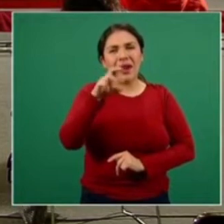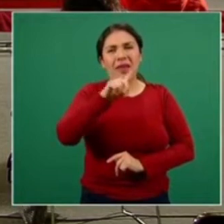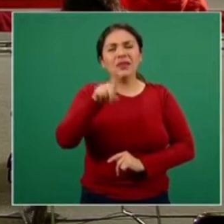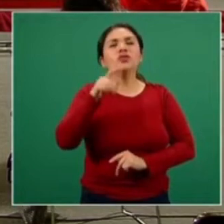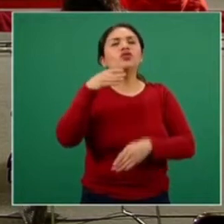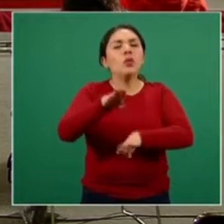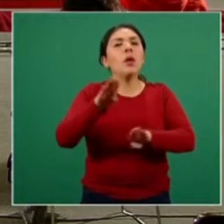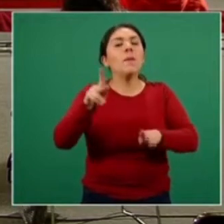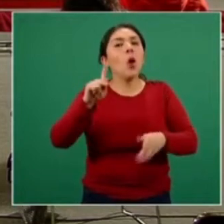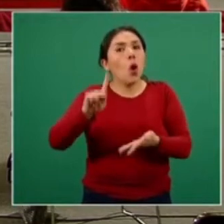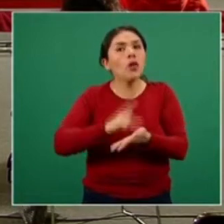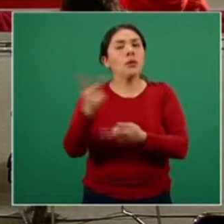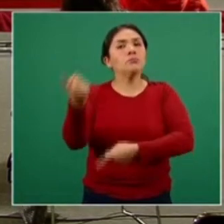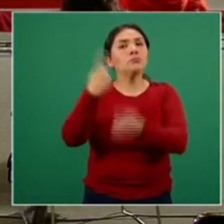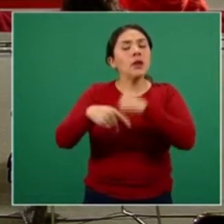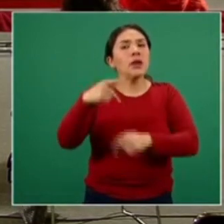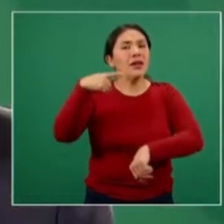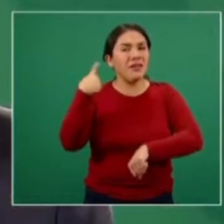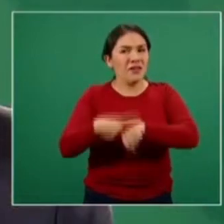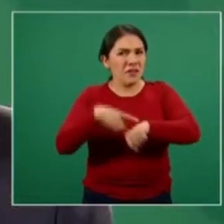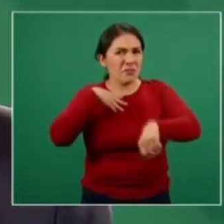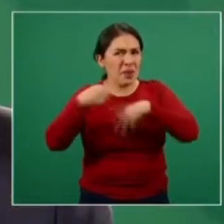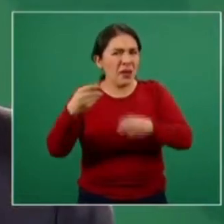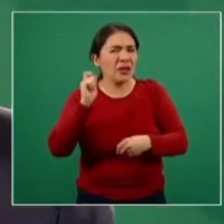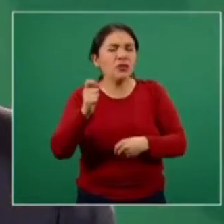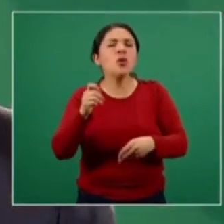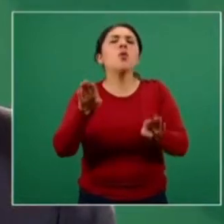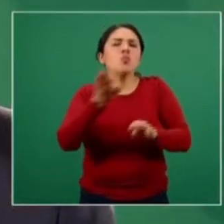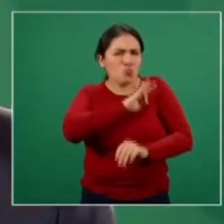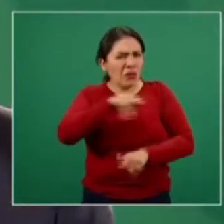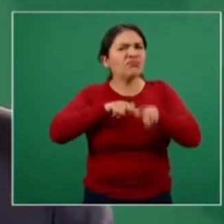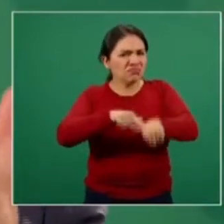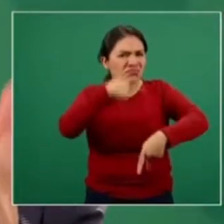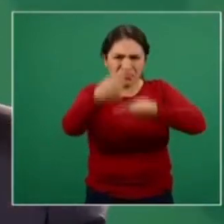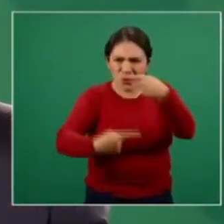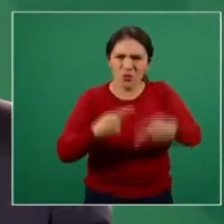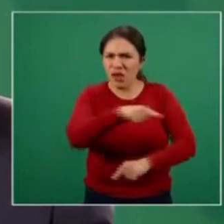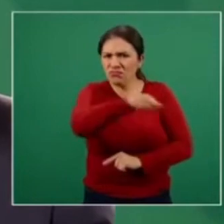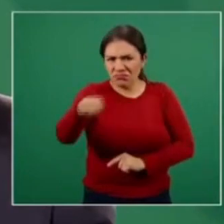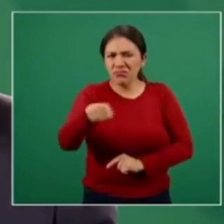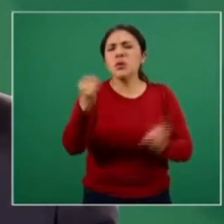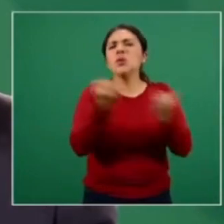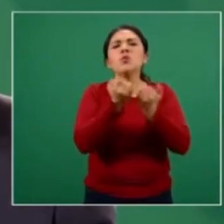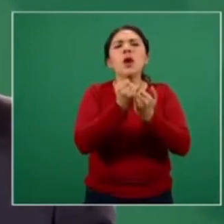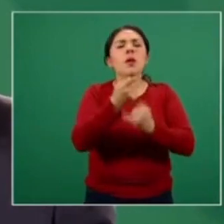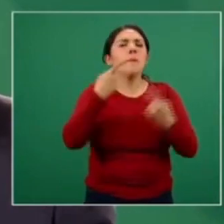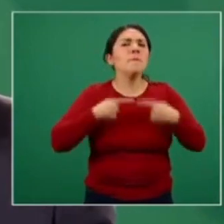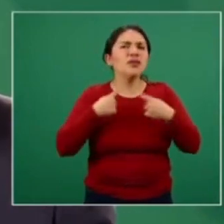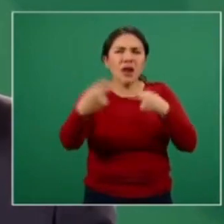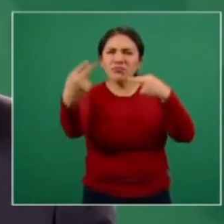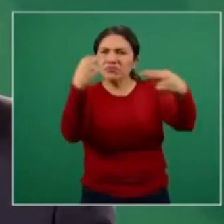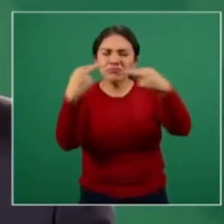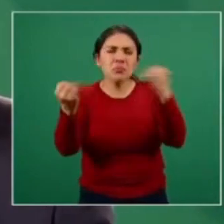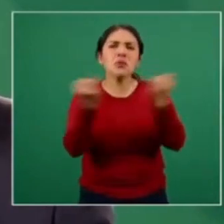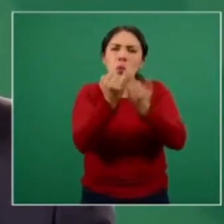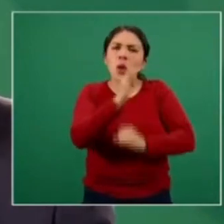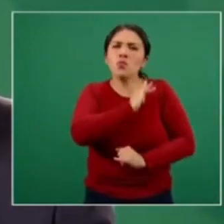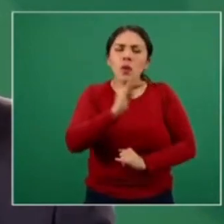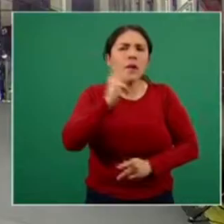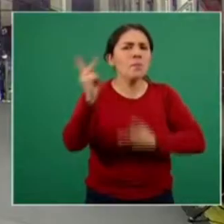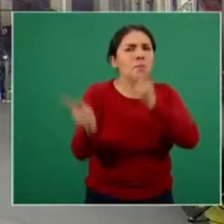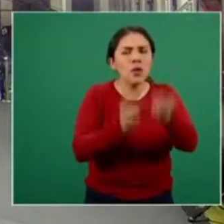las reinfecciones, por favor no duden en preguntarnos, ustedes comunicadoras o comunicadores, también ustedes en el público en general,